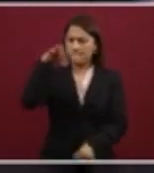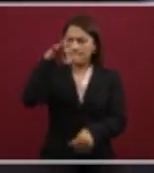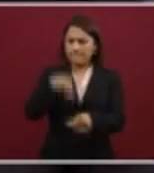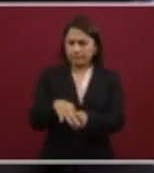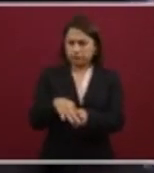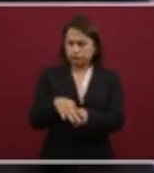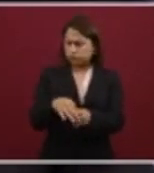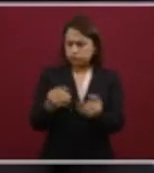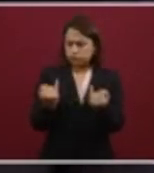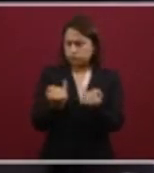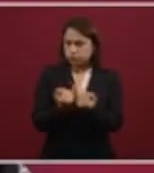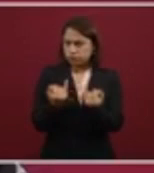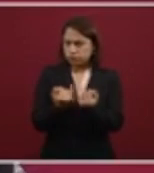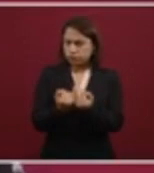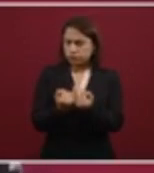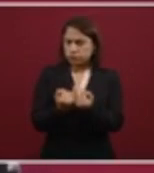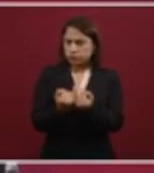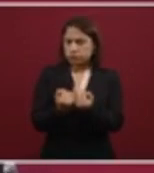por